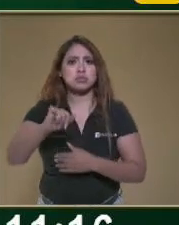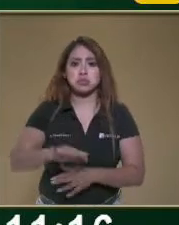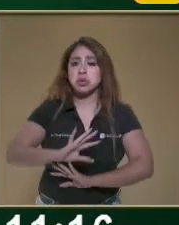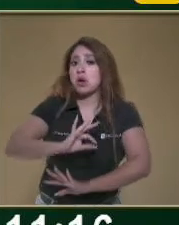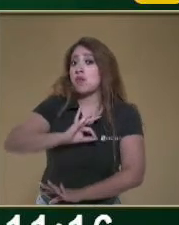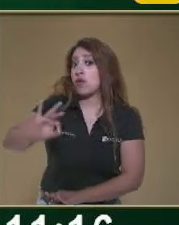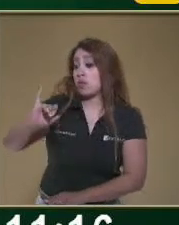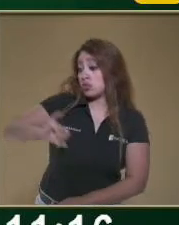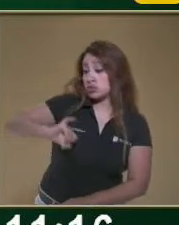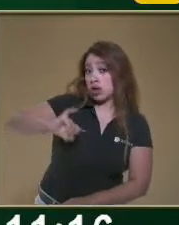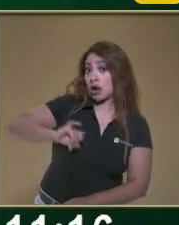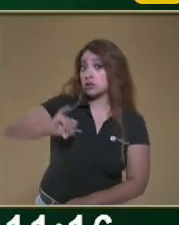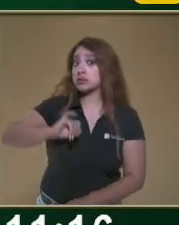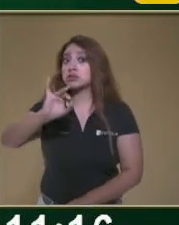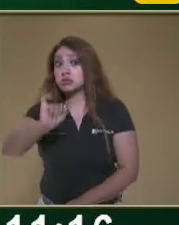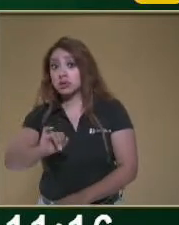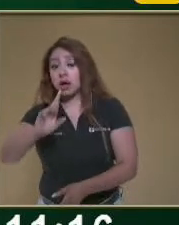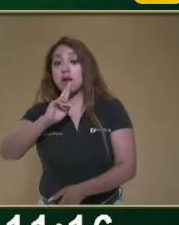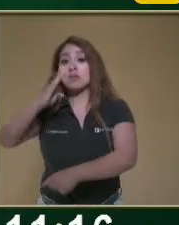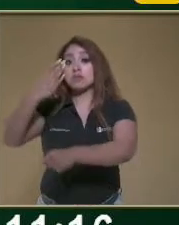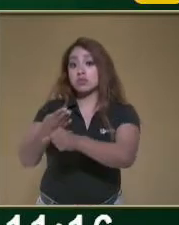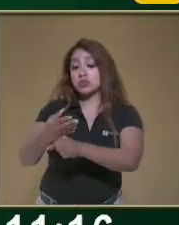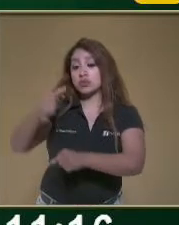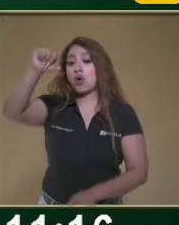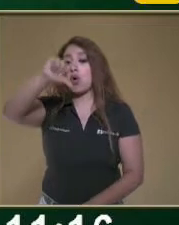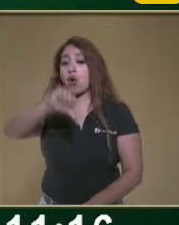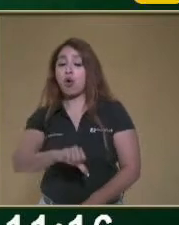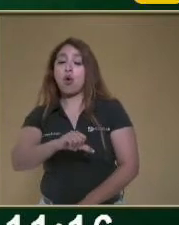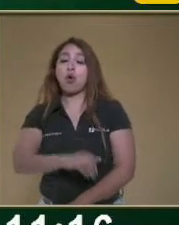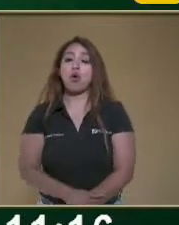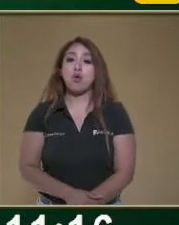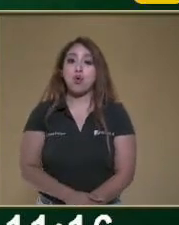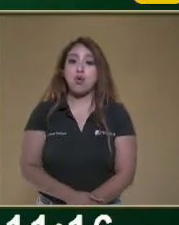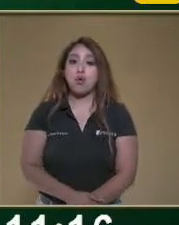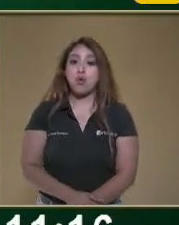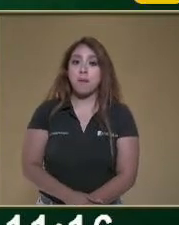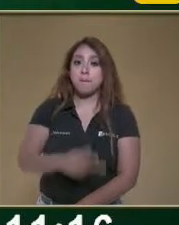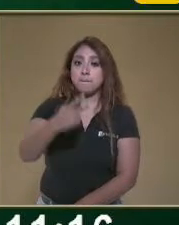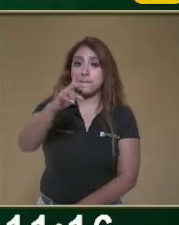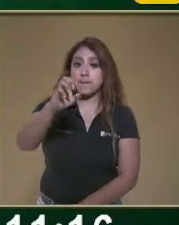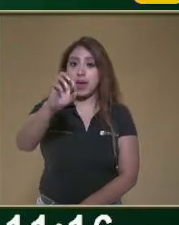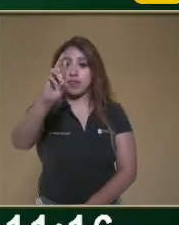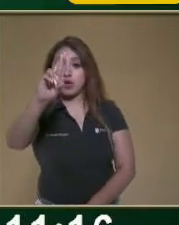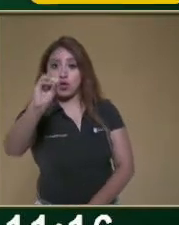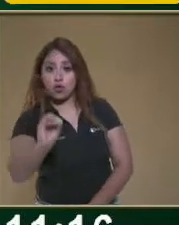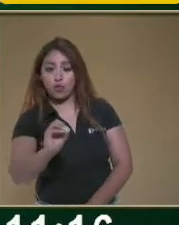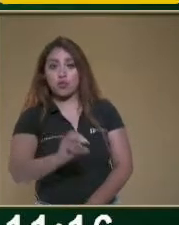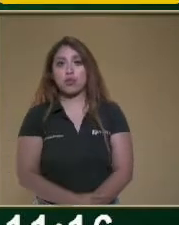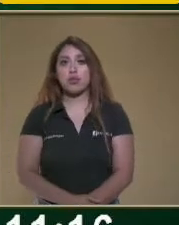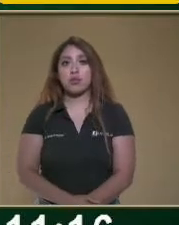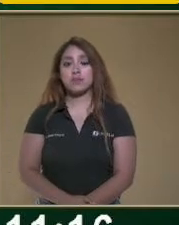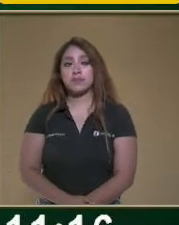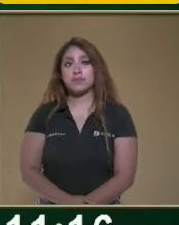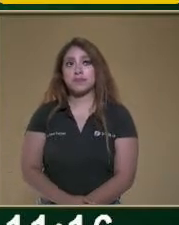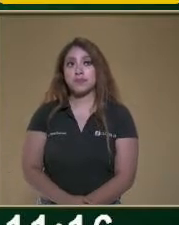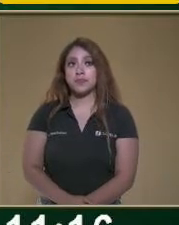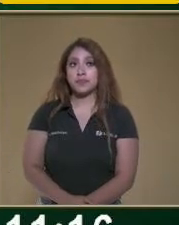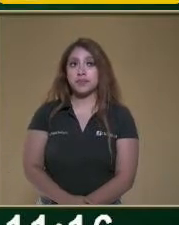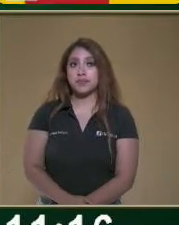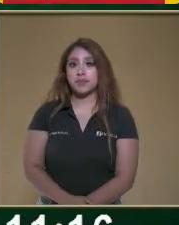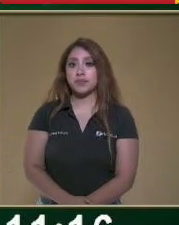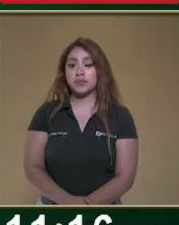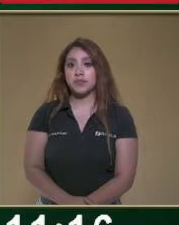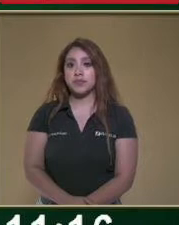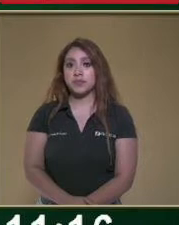muy interesante. Y el responsable del diario de grupo fue Pedro. Bueno, ahora vamos a ver, ¿sí?,